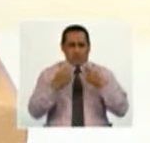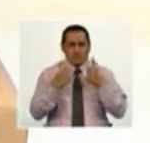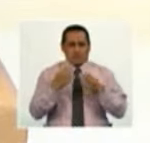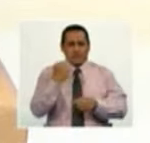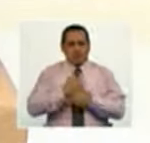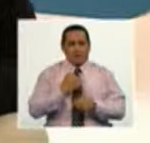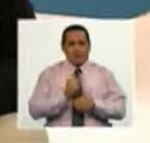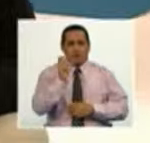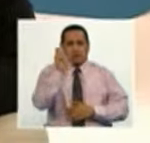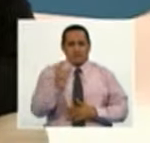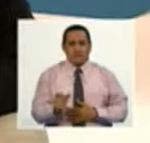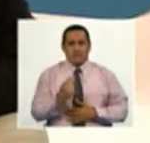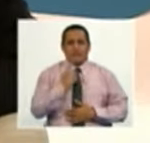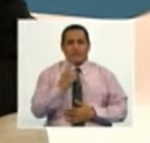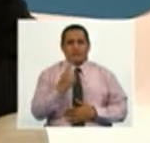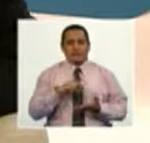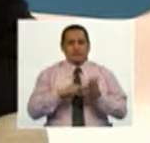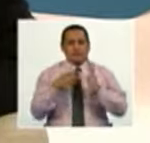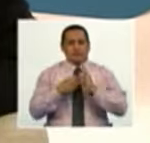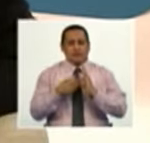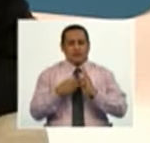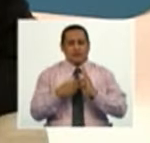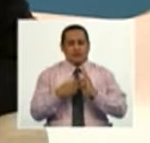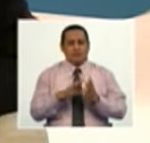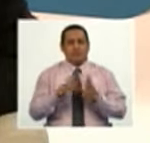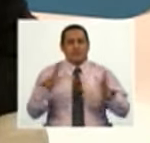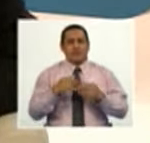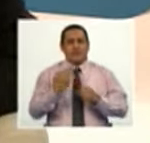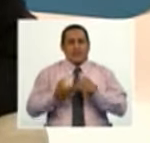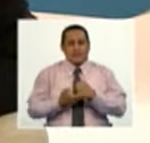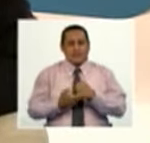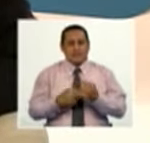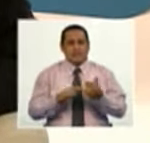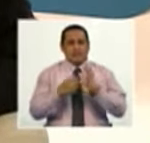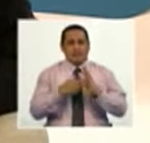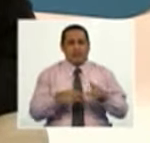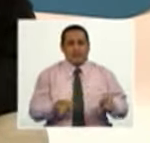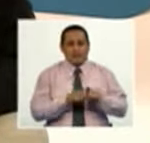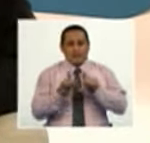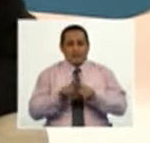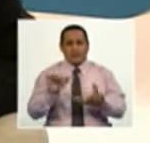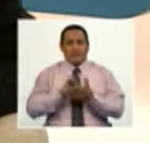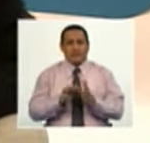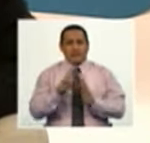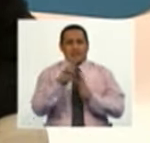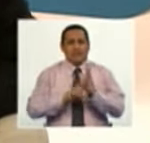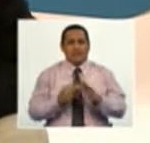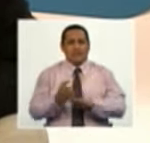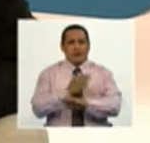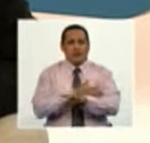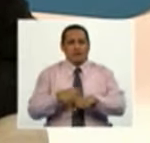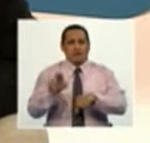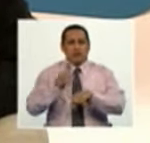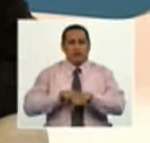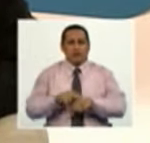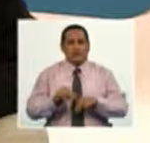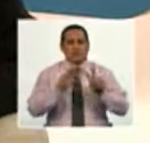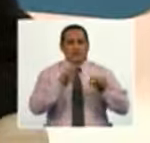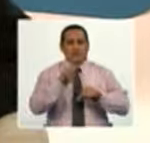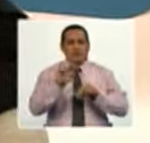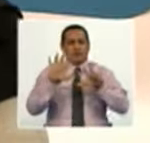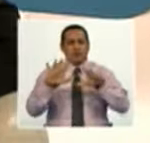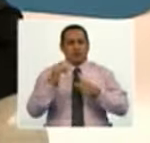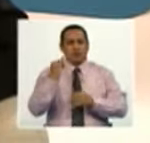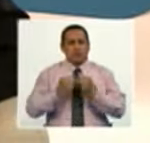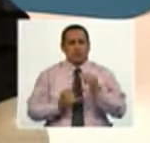ese trabajador estaba comprendido eran más garantistas, si se quiere, que las del régimen ordinario, ¿no? El 728.